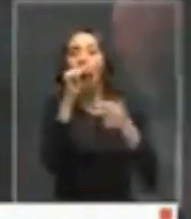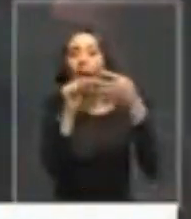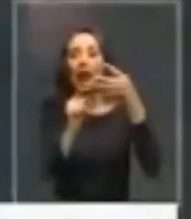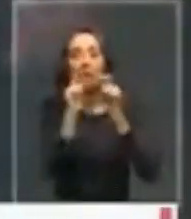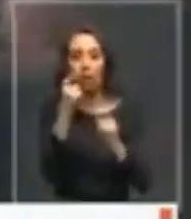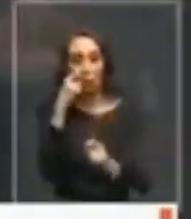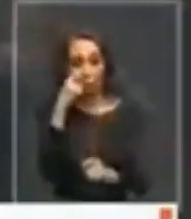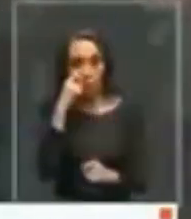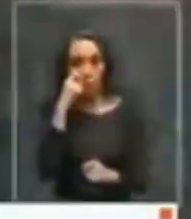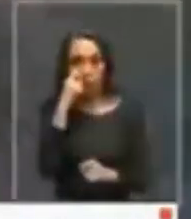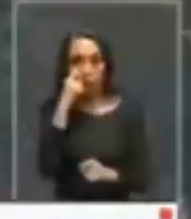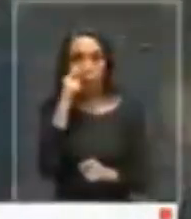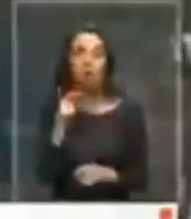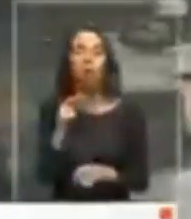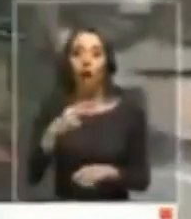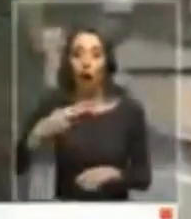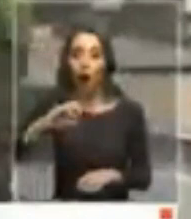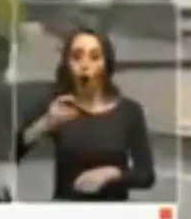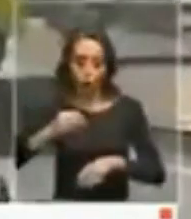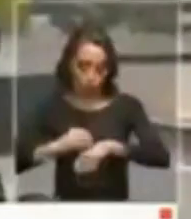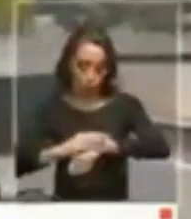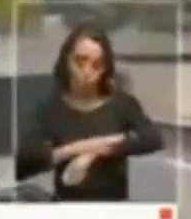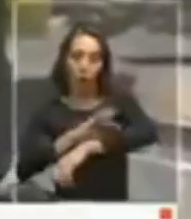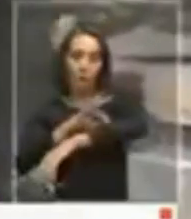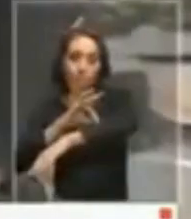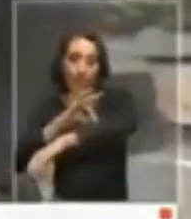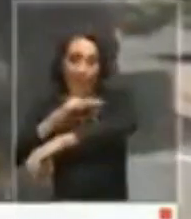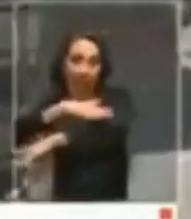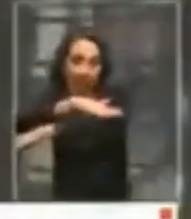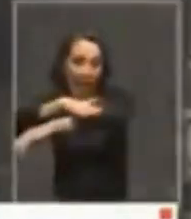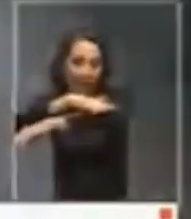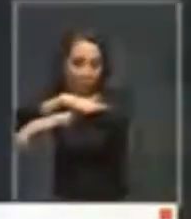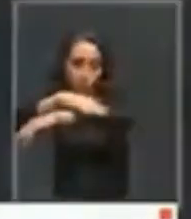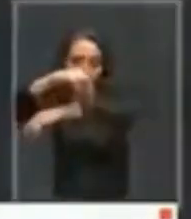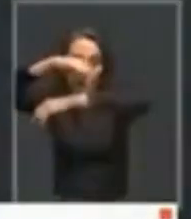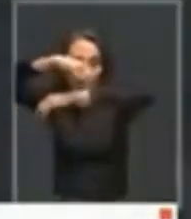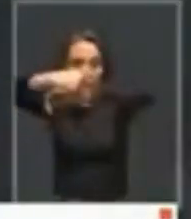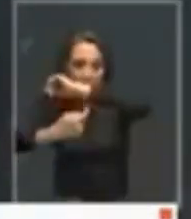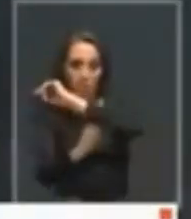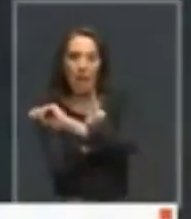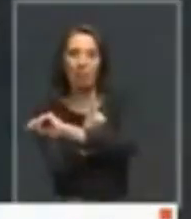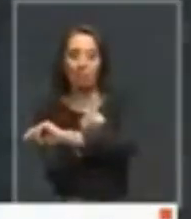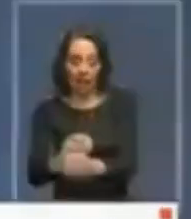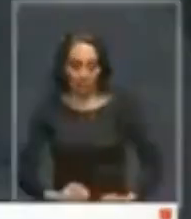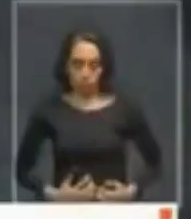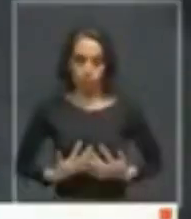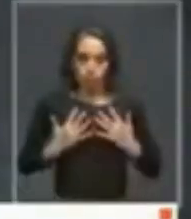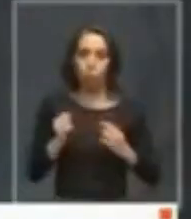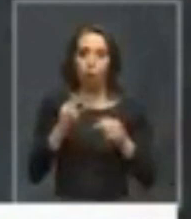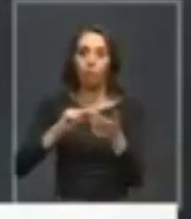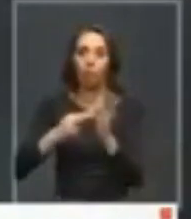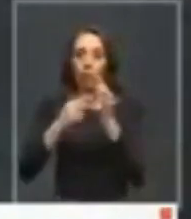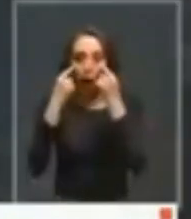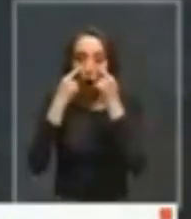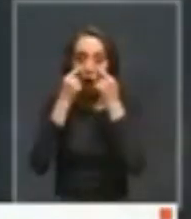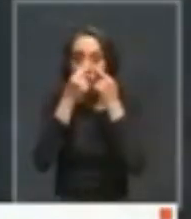que sobrepasa la piel, el hongo podría colonizar los tejidos y provocar enfermedades sistémicas, afectando ojos, nariz